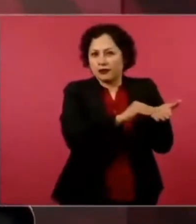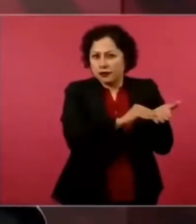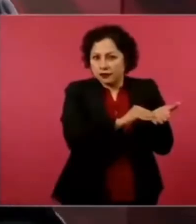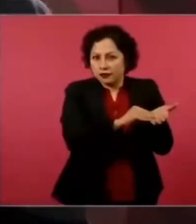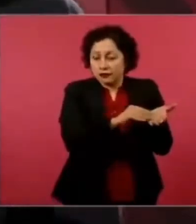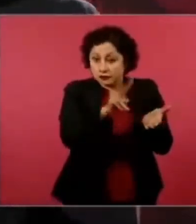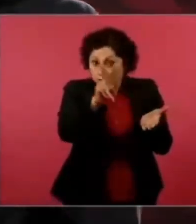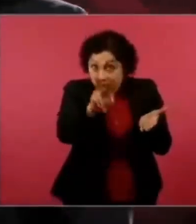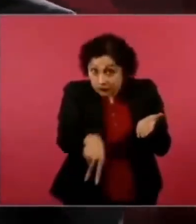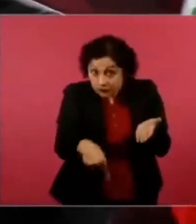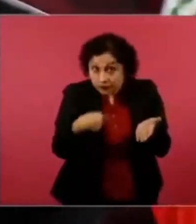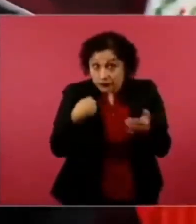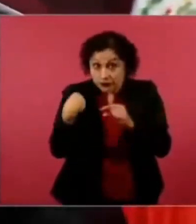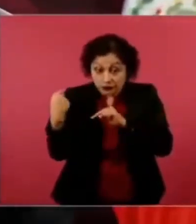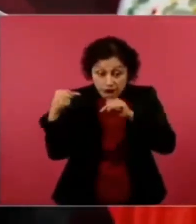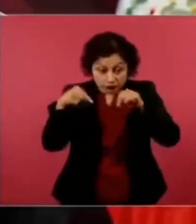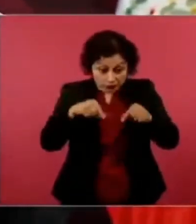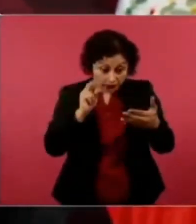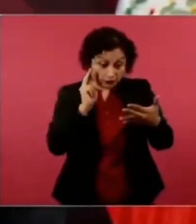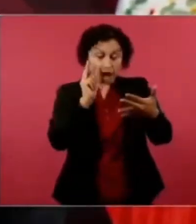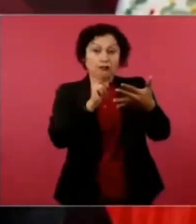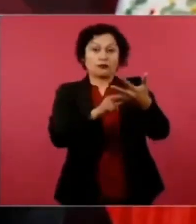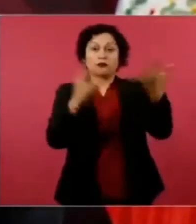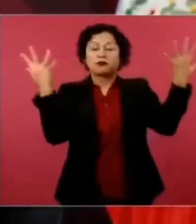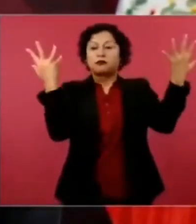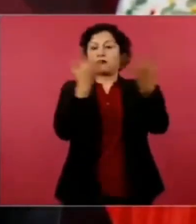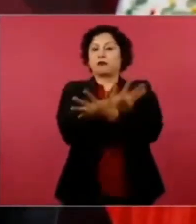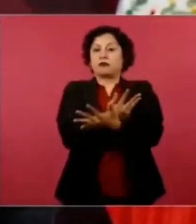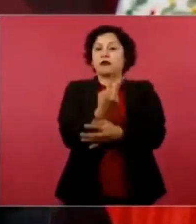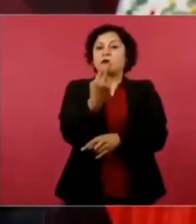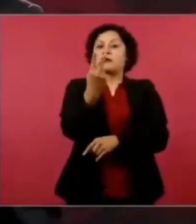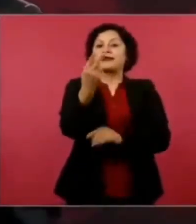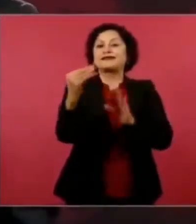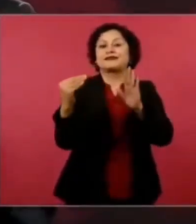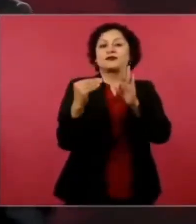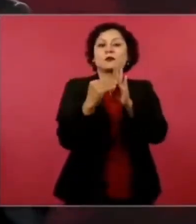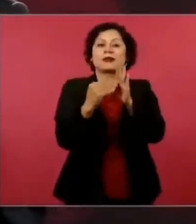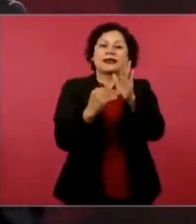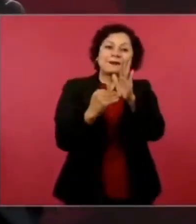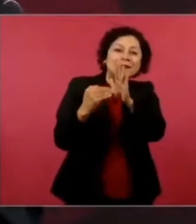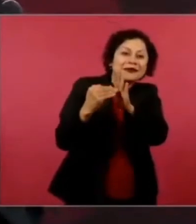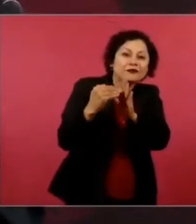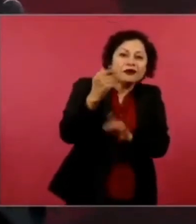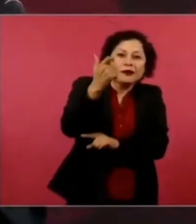de 25,000 millones de pesos al año en impuestos.